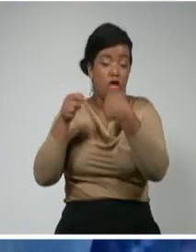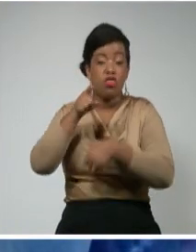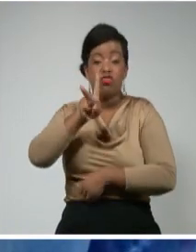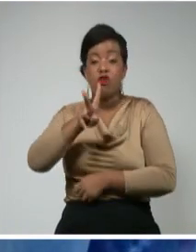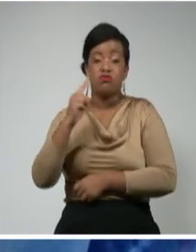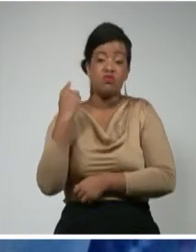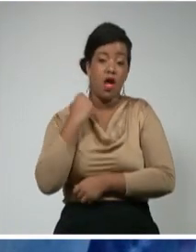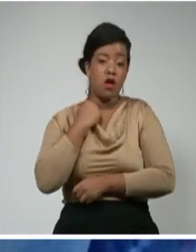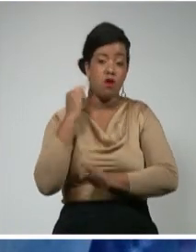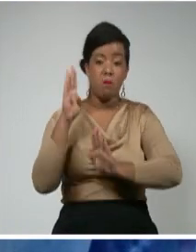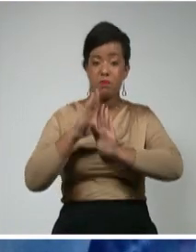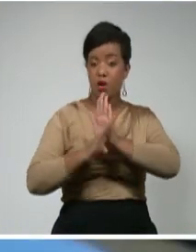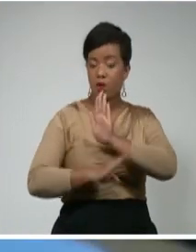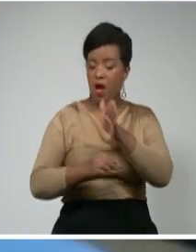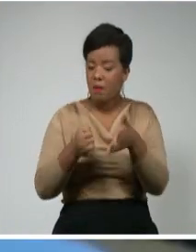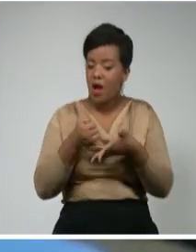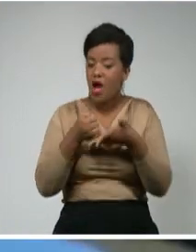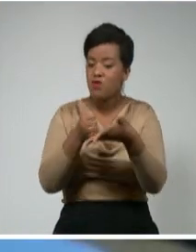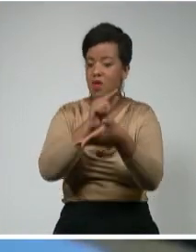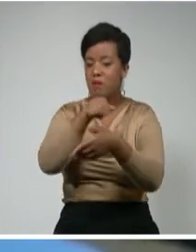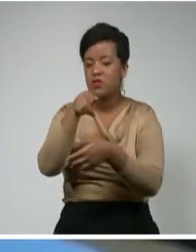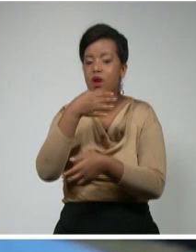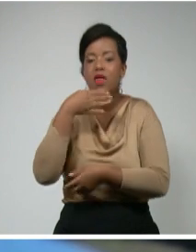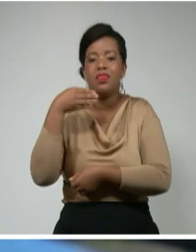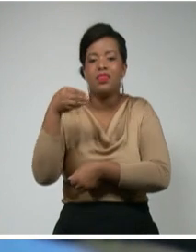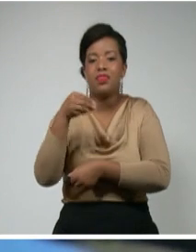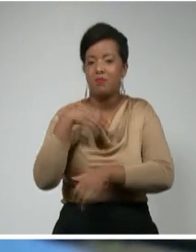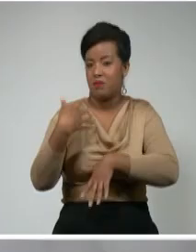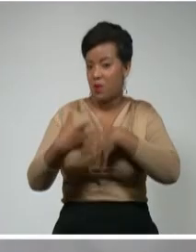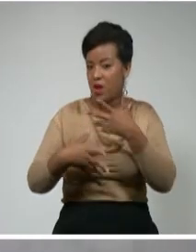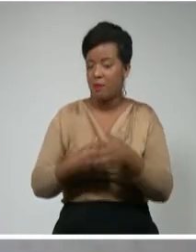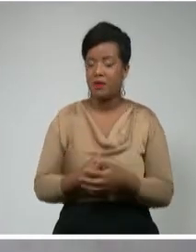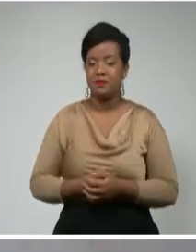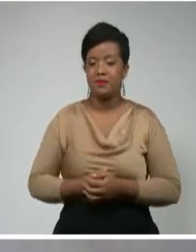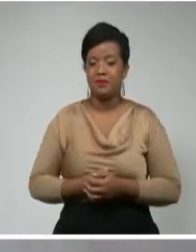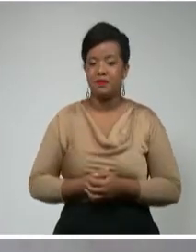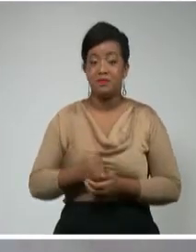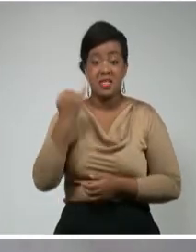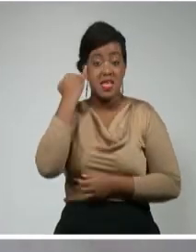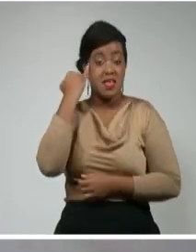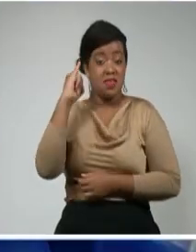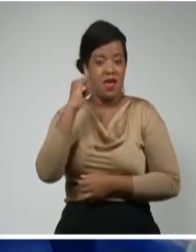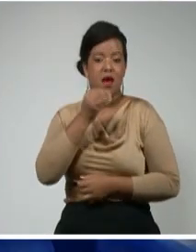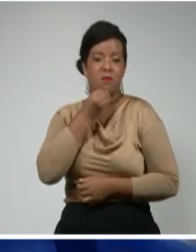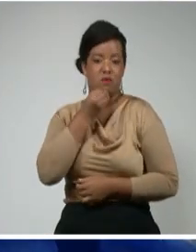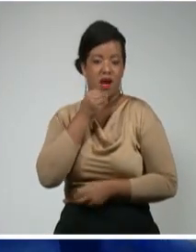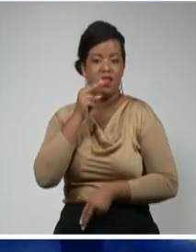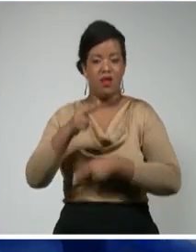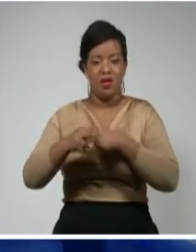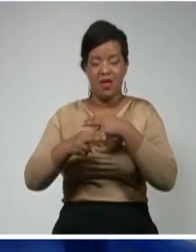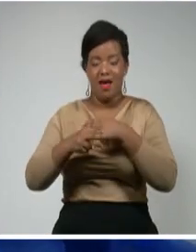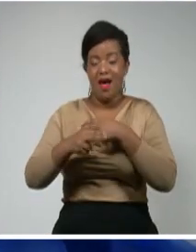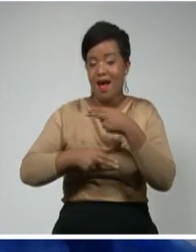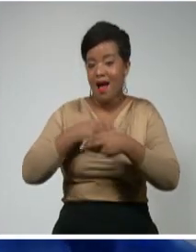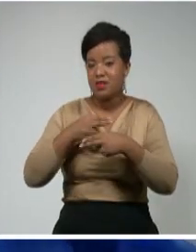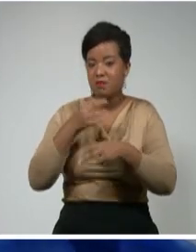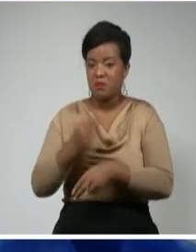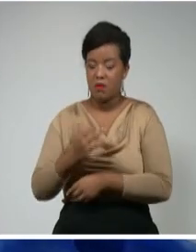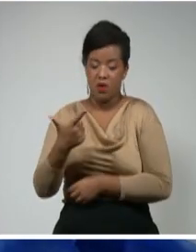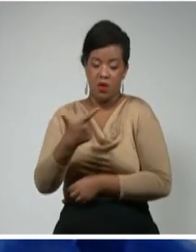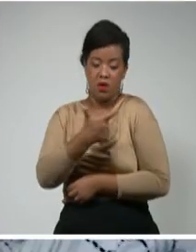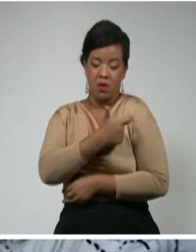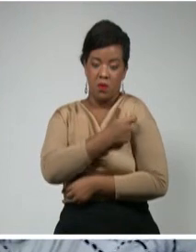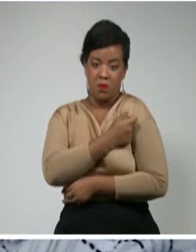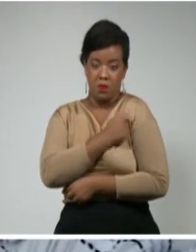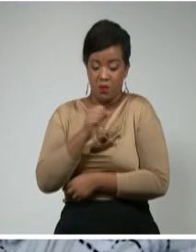programa del Buen Vivir para el Diabético. La iniciativa posibilita el uso aquí del Everpro-P, medicamento creado en la mayor de